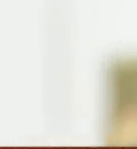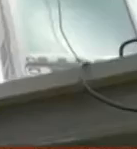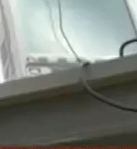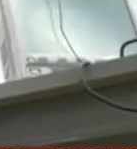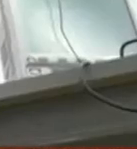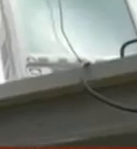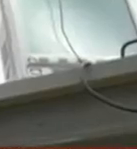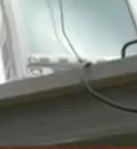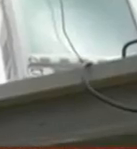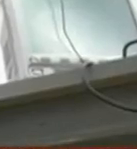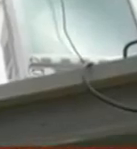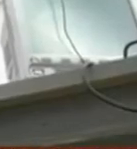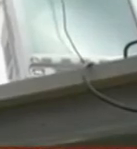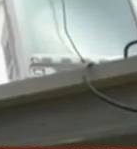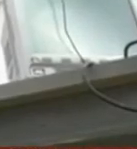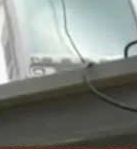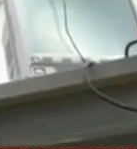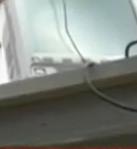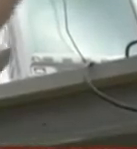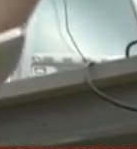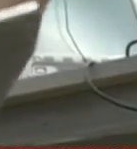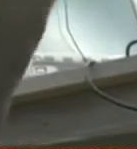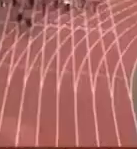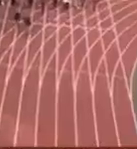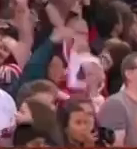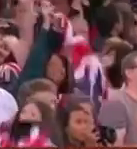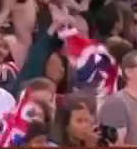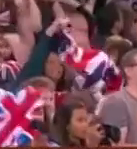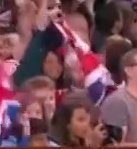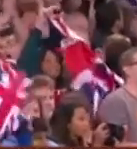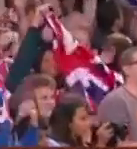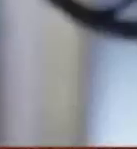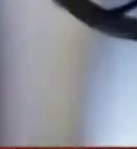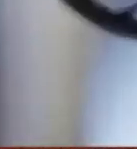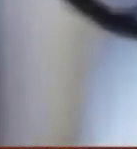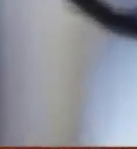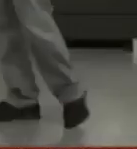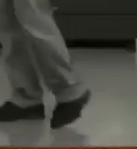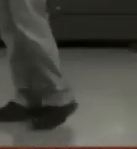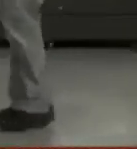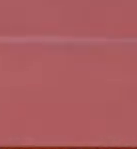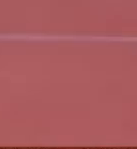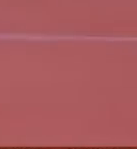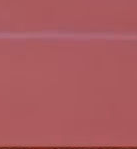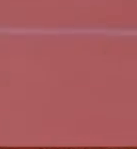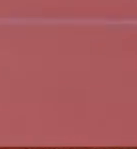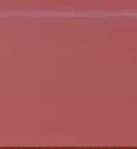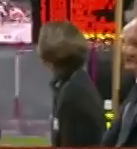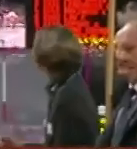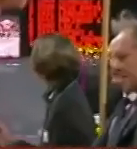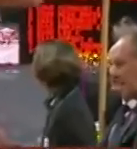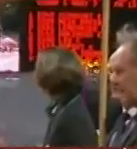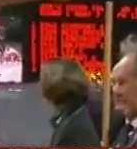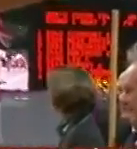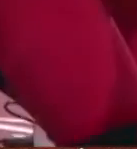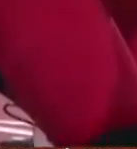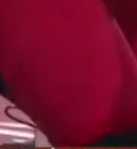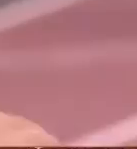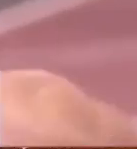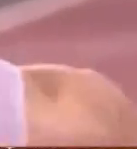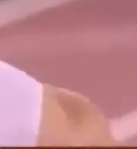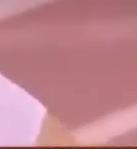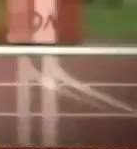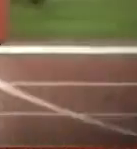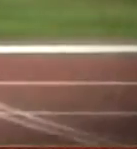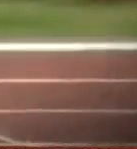superadas gracias a una interfaz cerebro-ordenador. El evento se llevará a cabo el próximo 8 de octubre en el Swiss